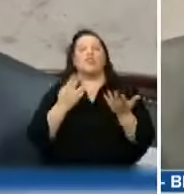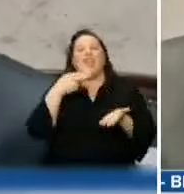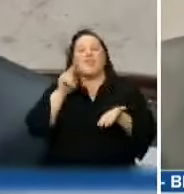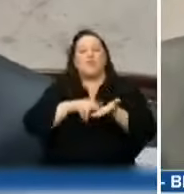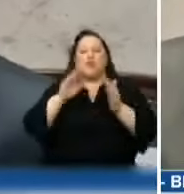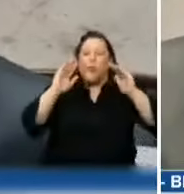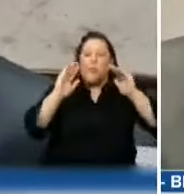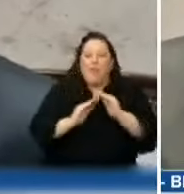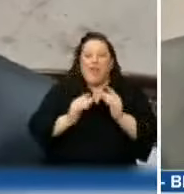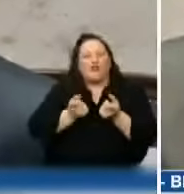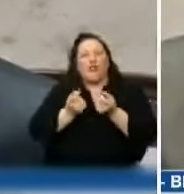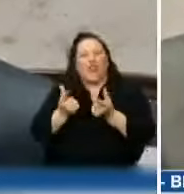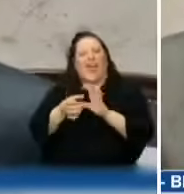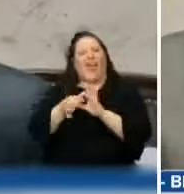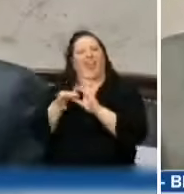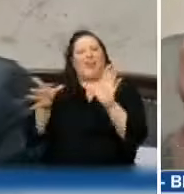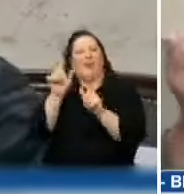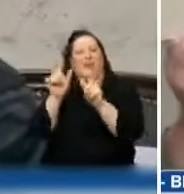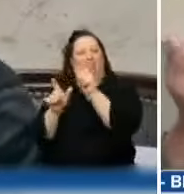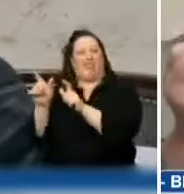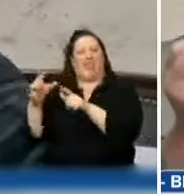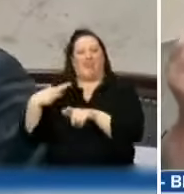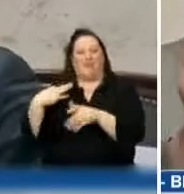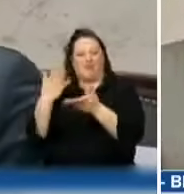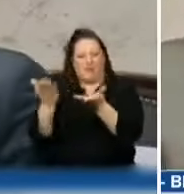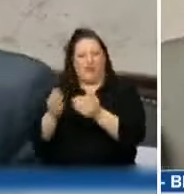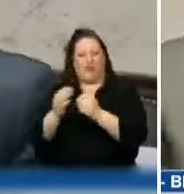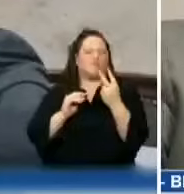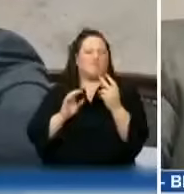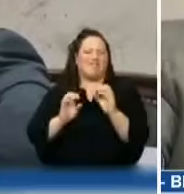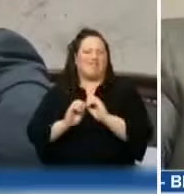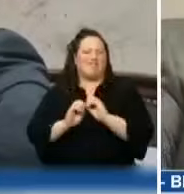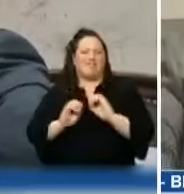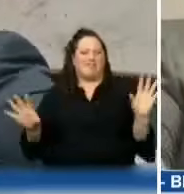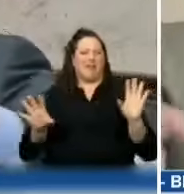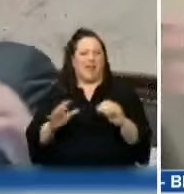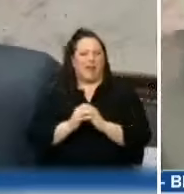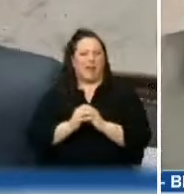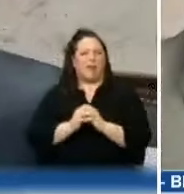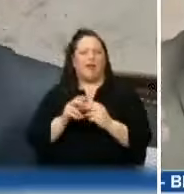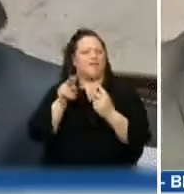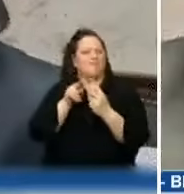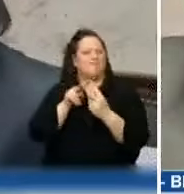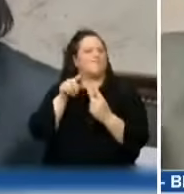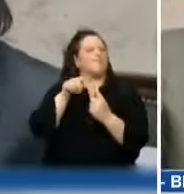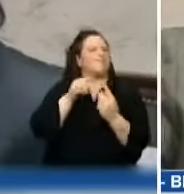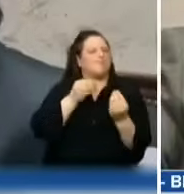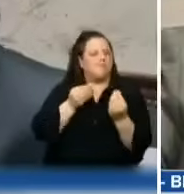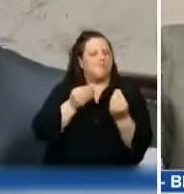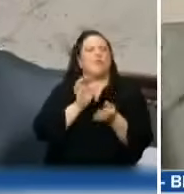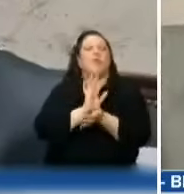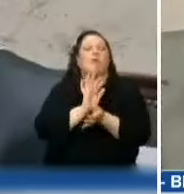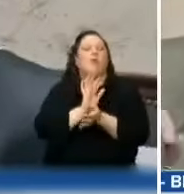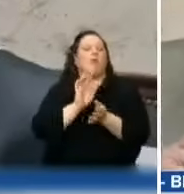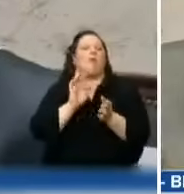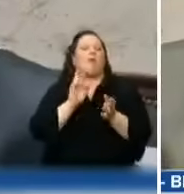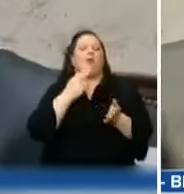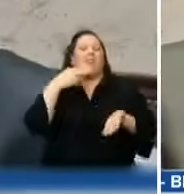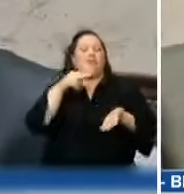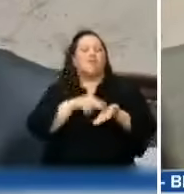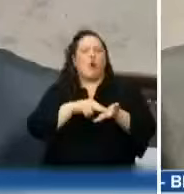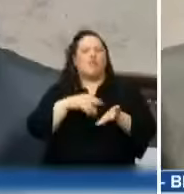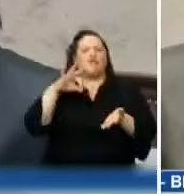y de Patricia Bullrich. Sí. Incluso es interesante hasta... Sí, están cercanos, sobre todo con... Se recuerdan mucho más. Claro, desde la chicana,